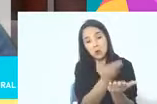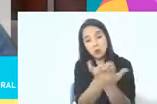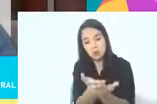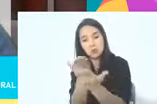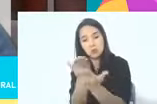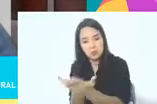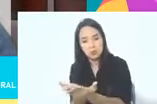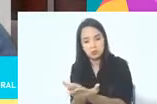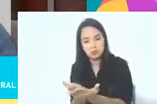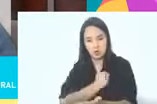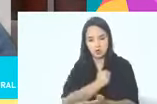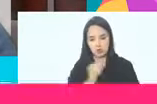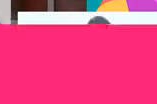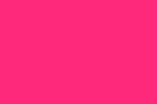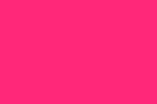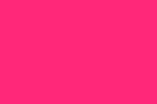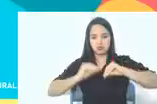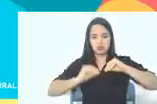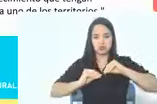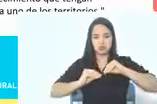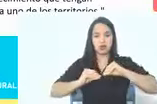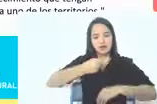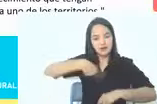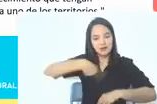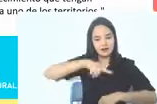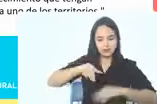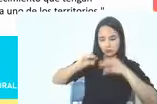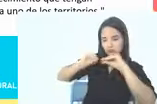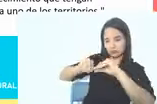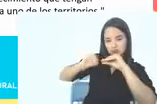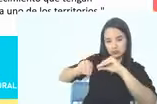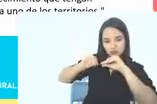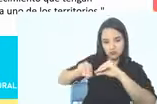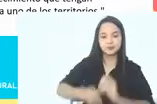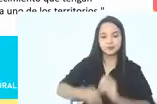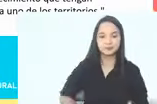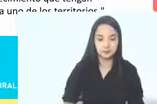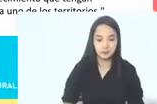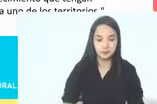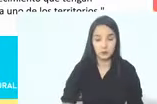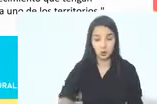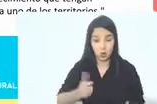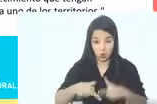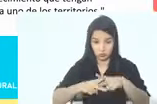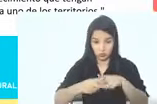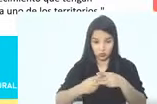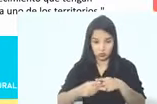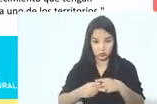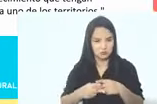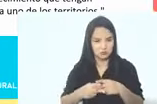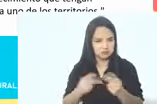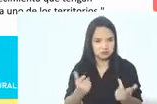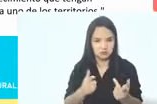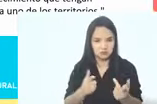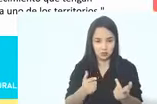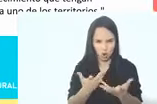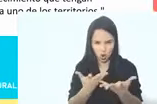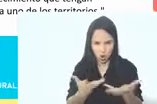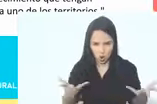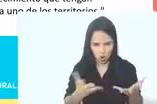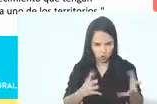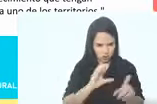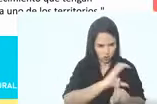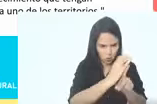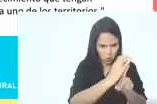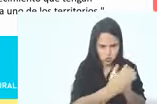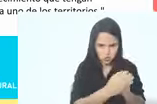esas personas que lideran procesos para el desarrollo cultural en el municipio. Hagan un proceso de concertación, de identificación de